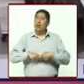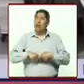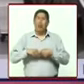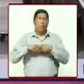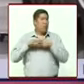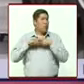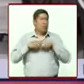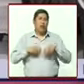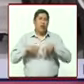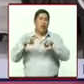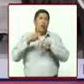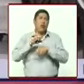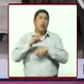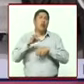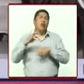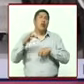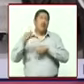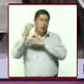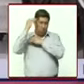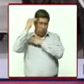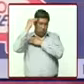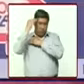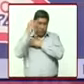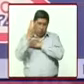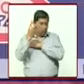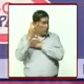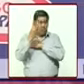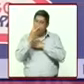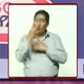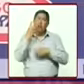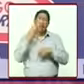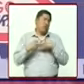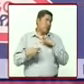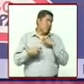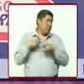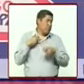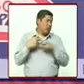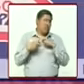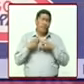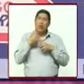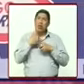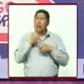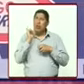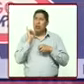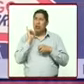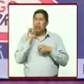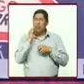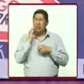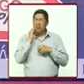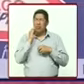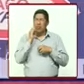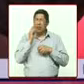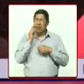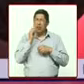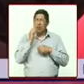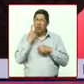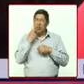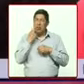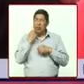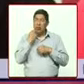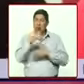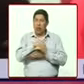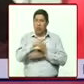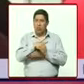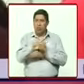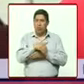las salidas a Cochabamba y a Santa Cruz, justamente por los conflictos ocasionados desde el día de ayer en las últimas horas de la